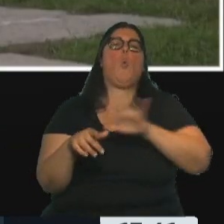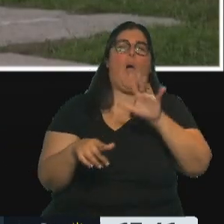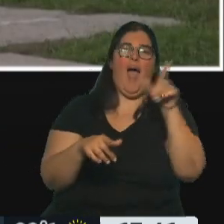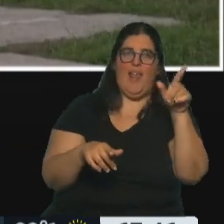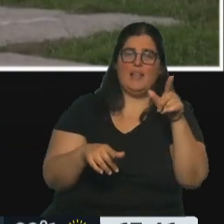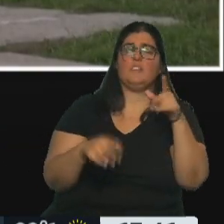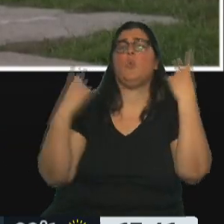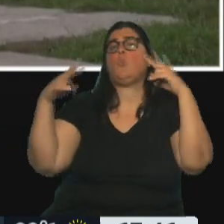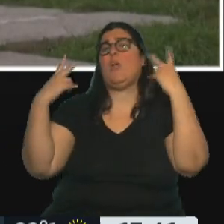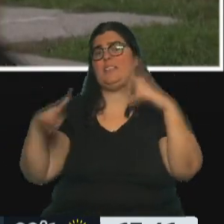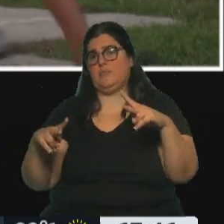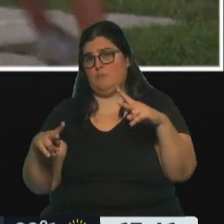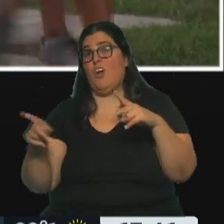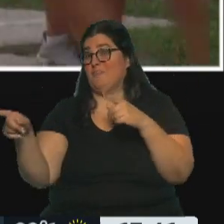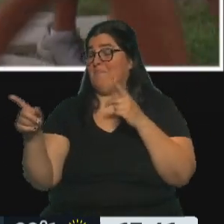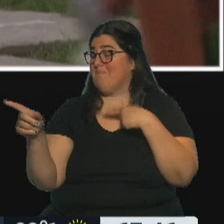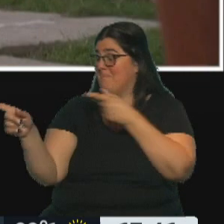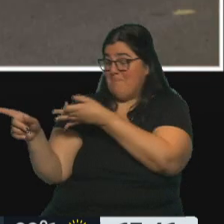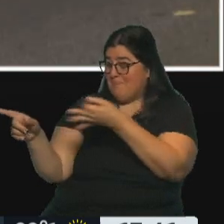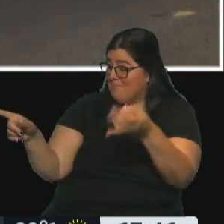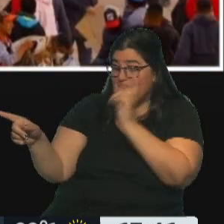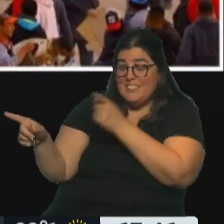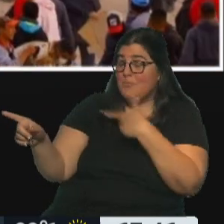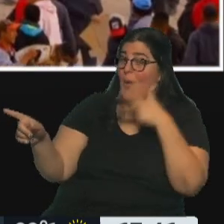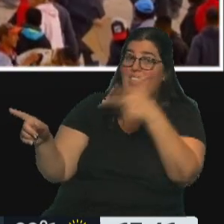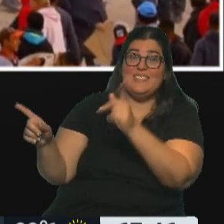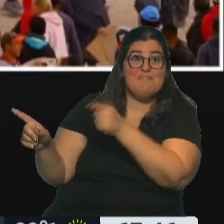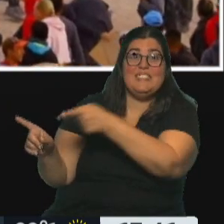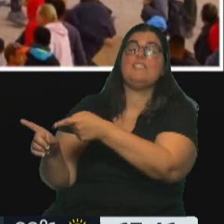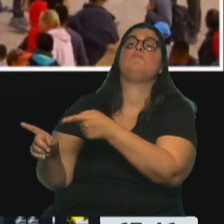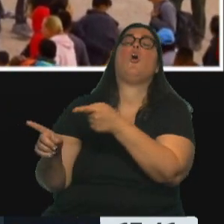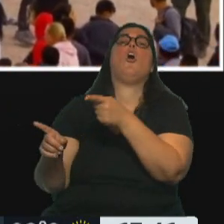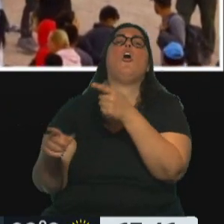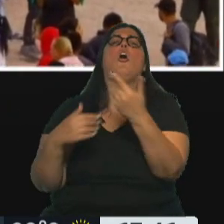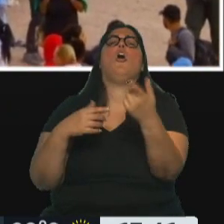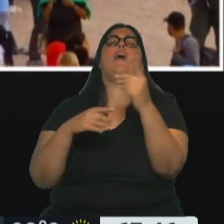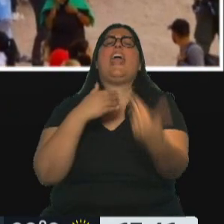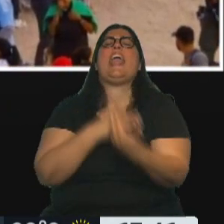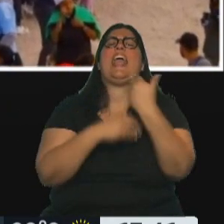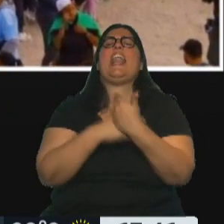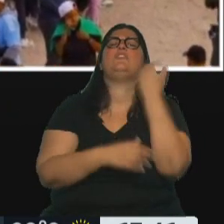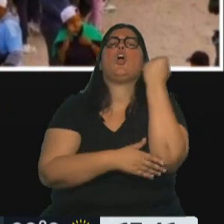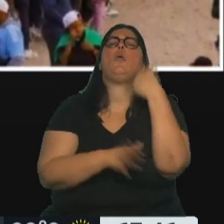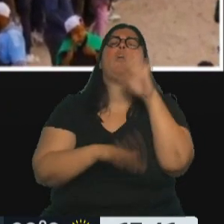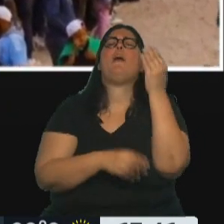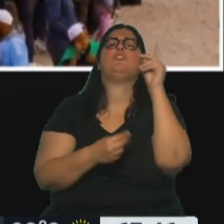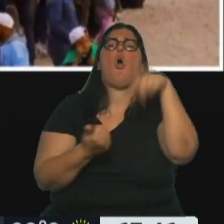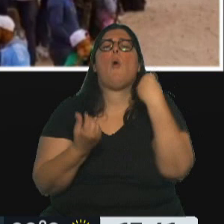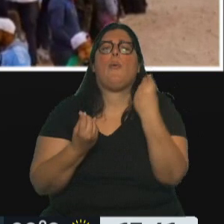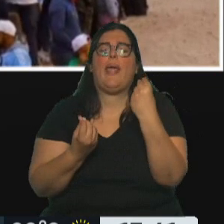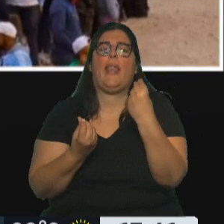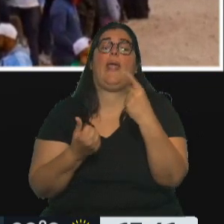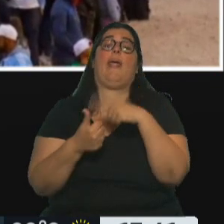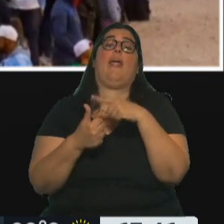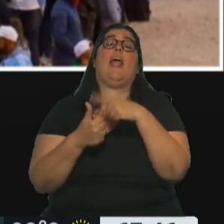El turismo. Y esto iba justamente a eso. Las dos entradas más importantes de divisas, digamos, que tiene... Turismo es una. El turismo y las